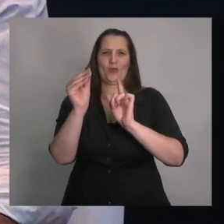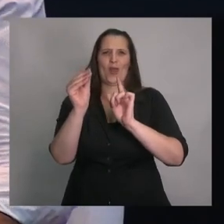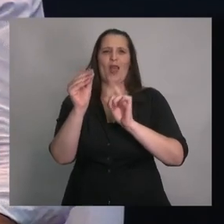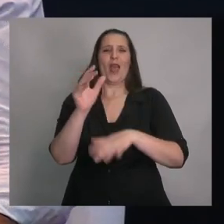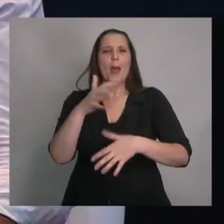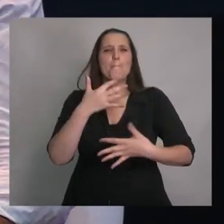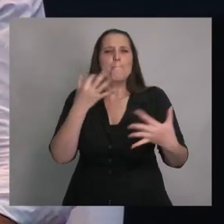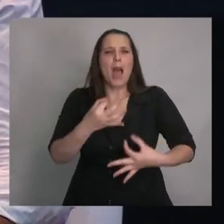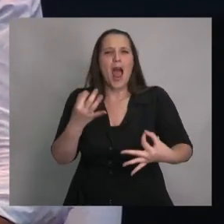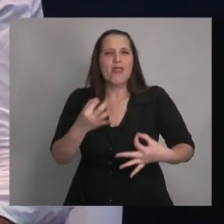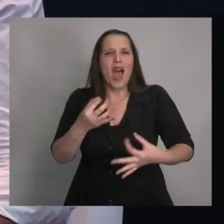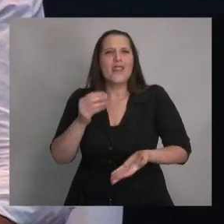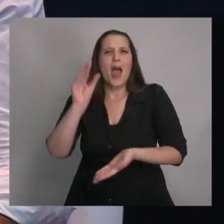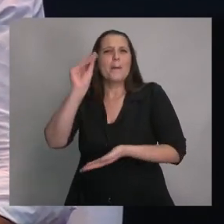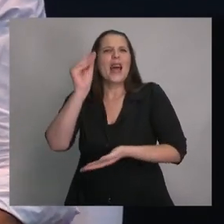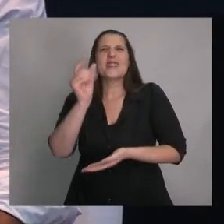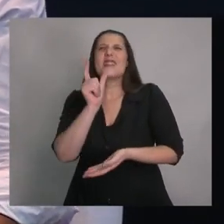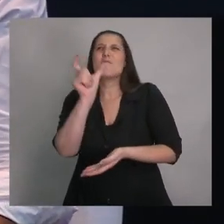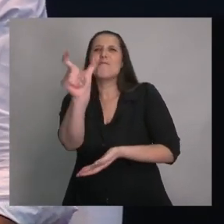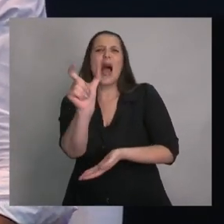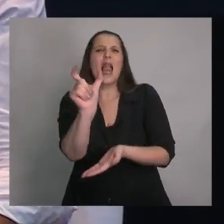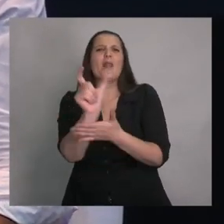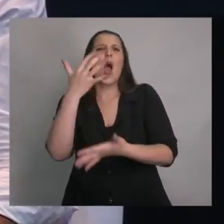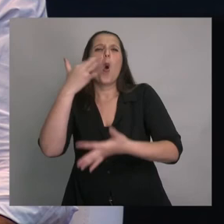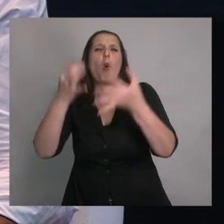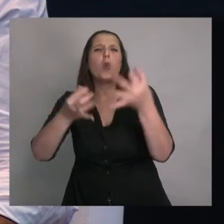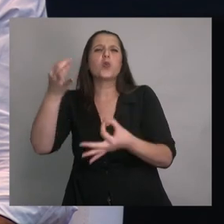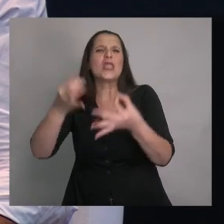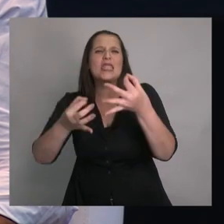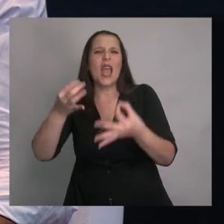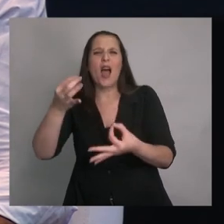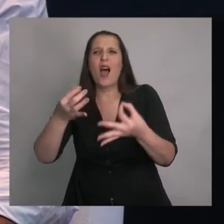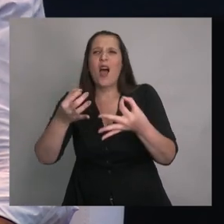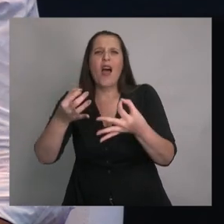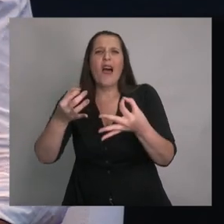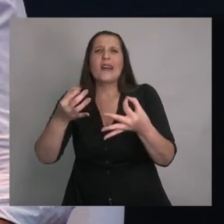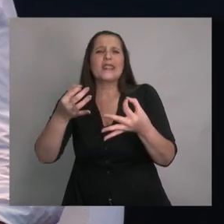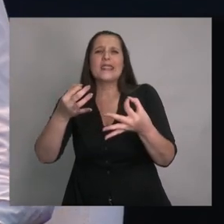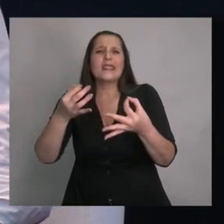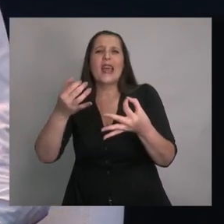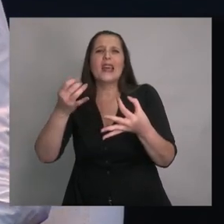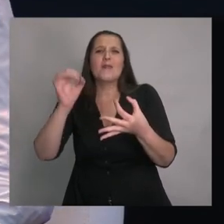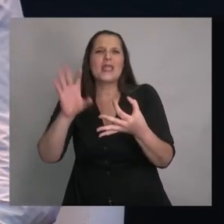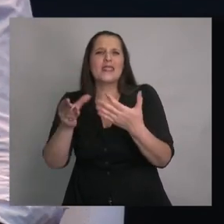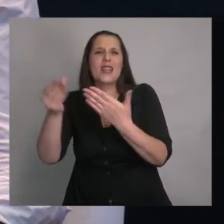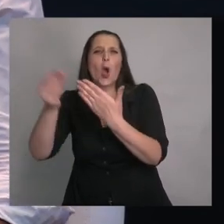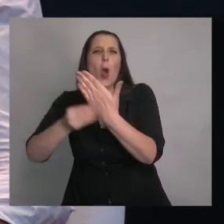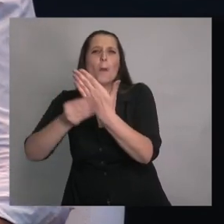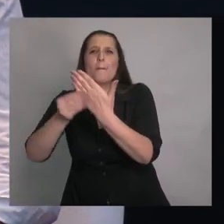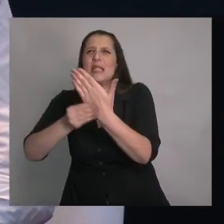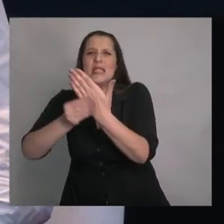brasil la palabra justicia es solamente el nombre de un ministerio y mi temor ahora